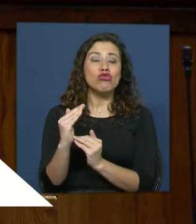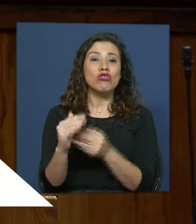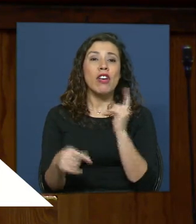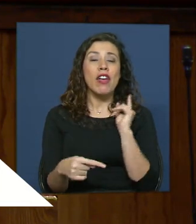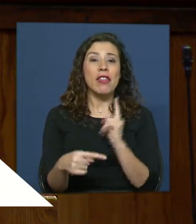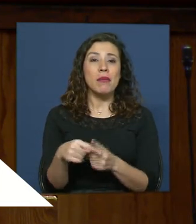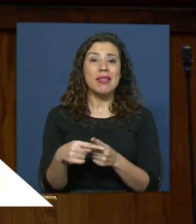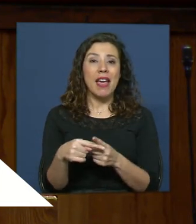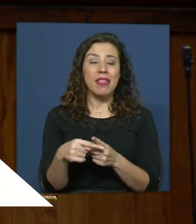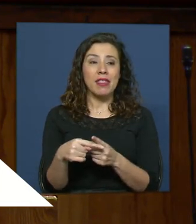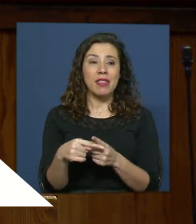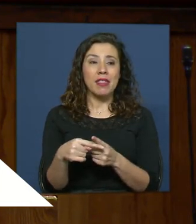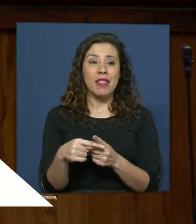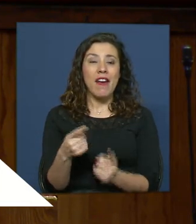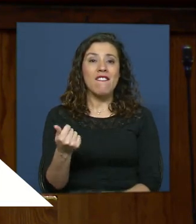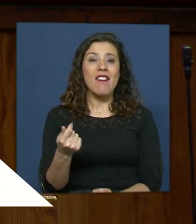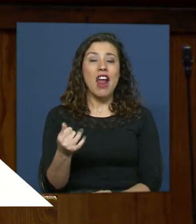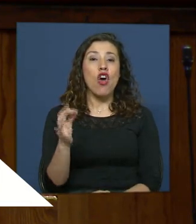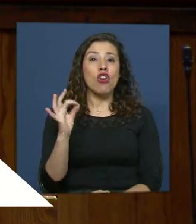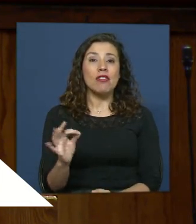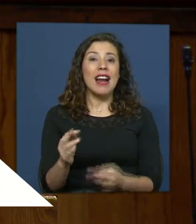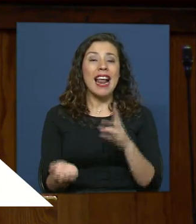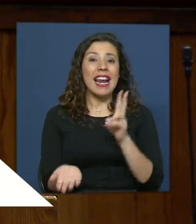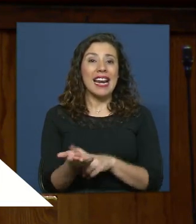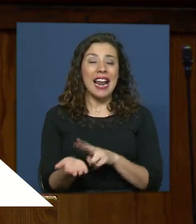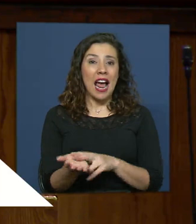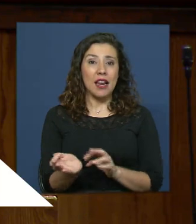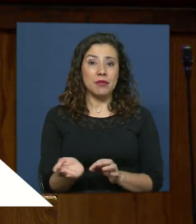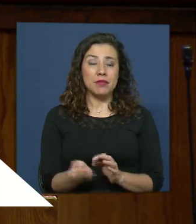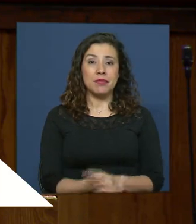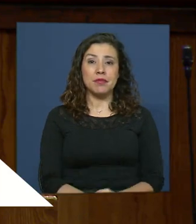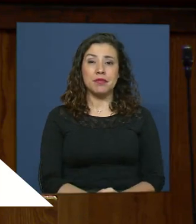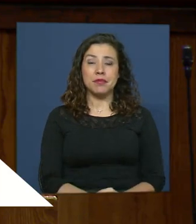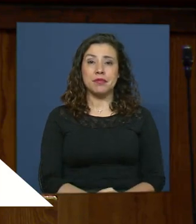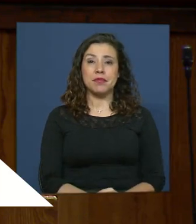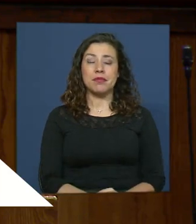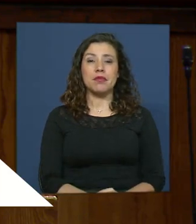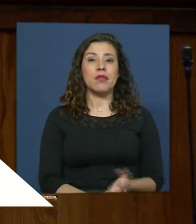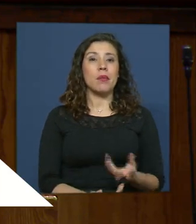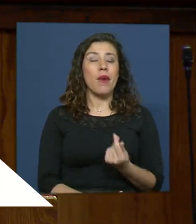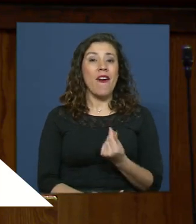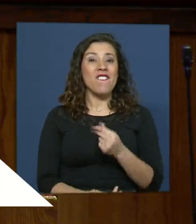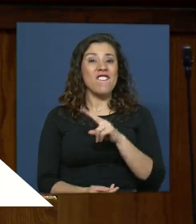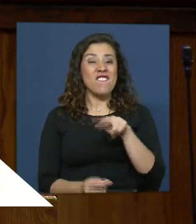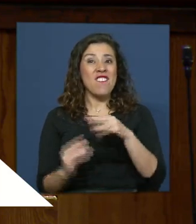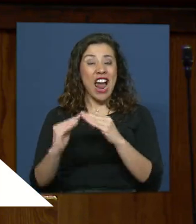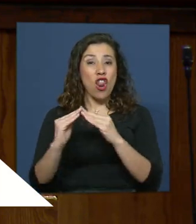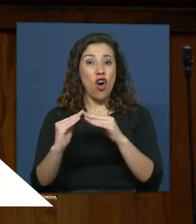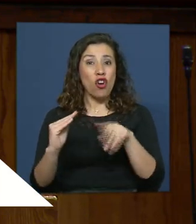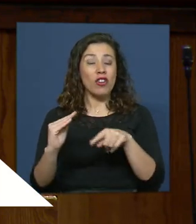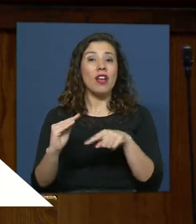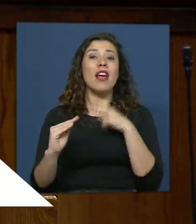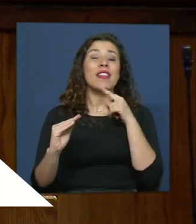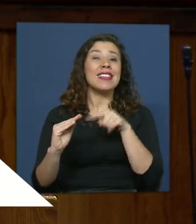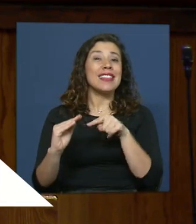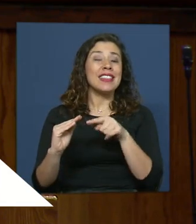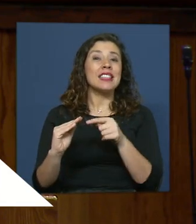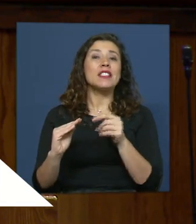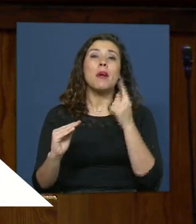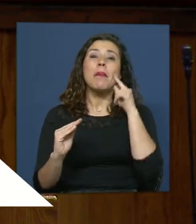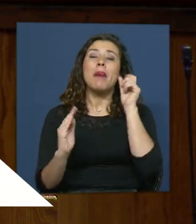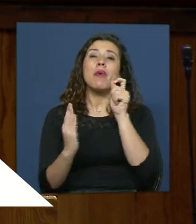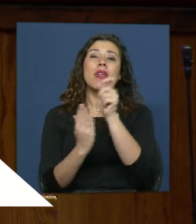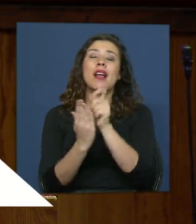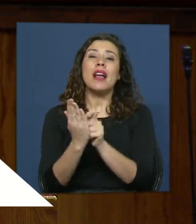mitad de su valor comercial, teniendo en consideración que el avalúo fiscal se utiliza para fijar el